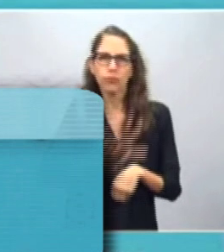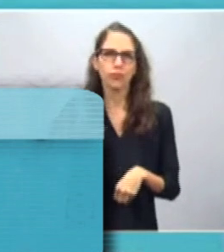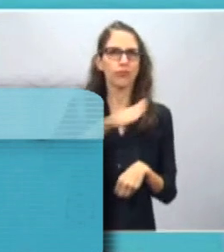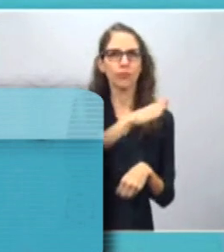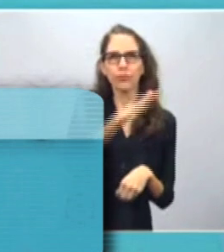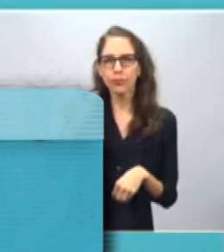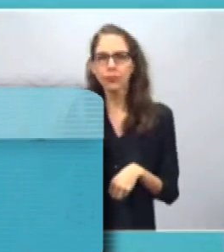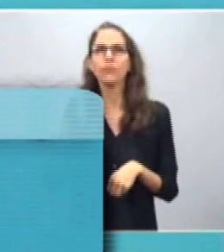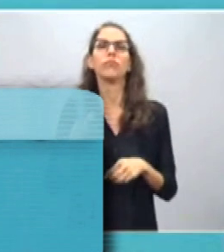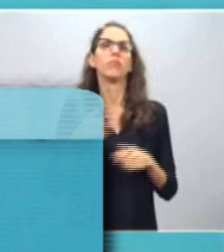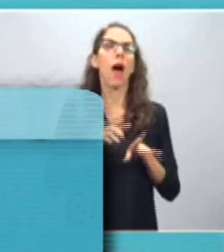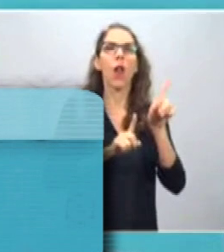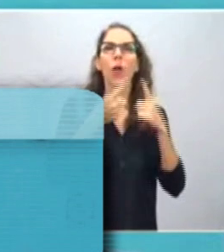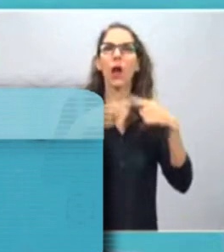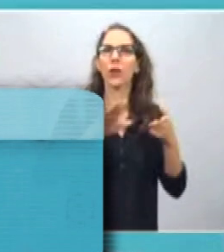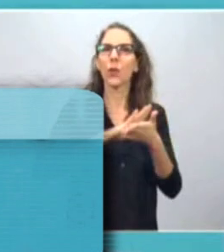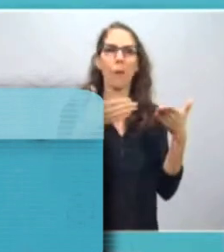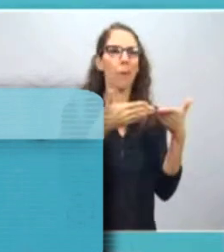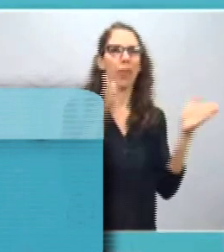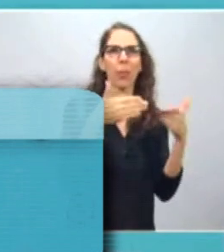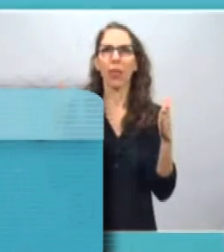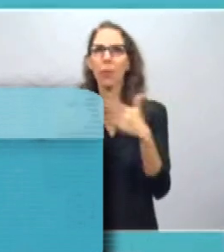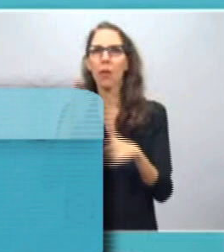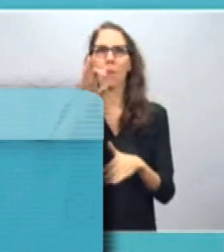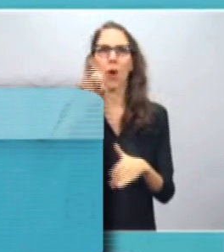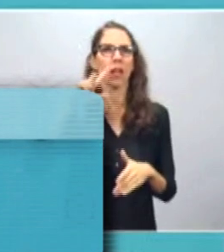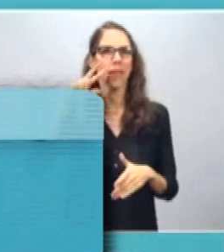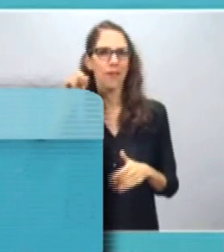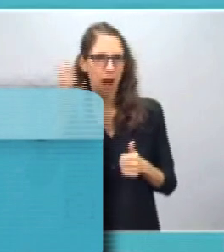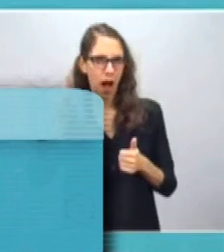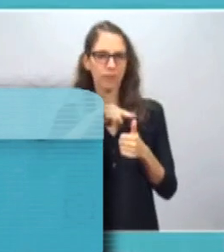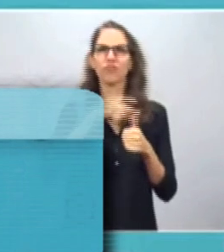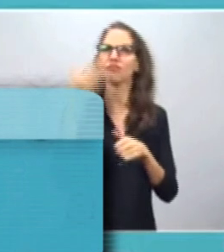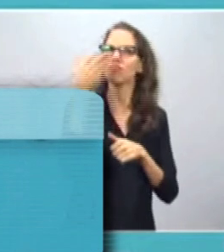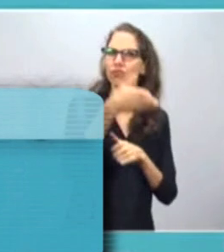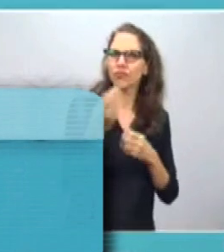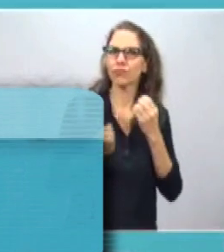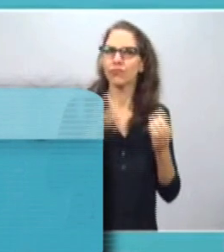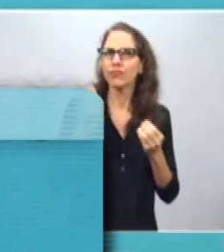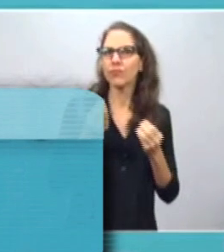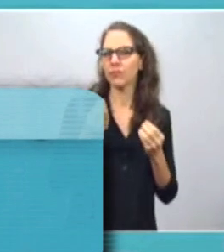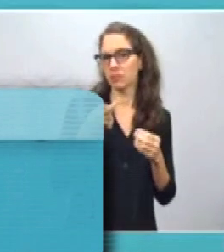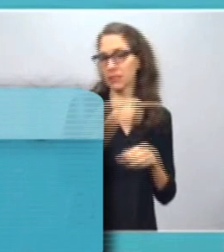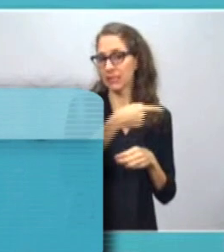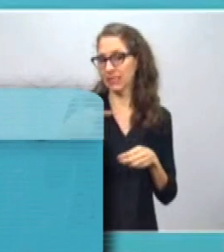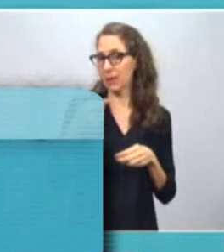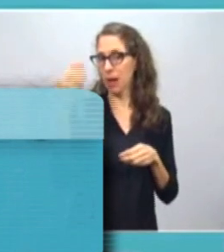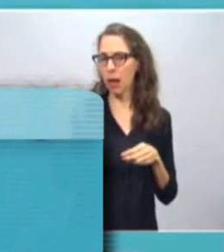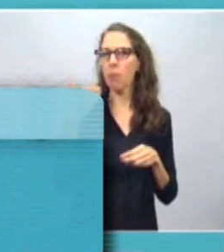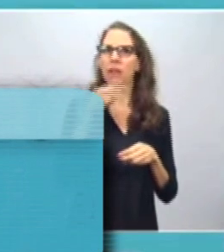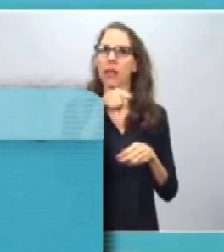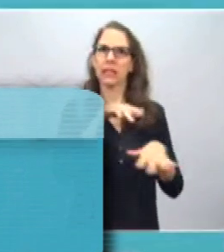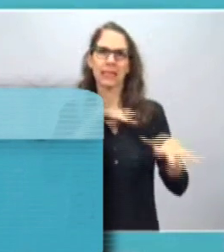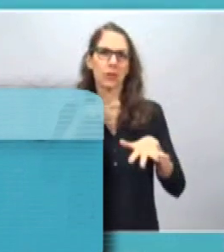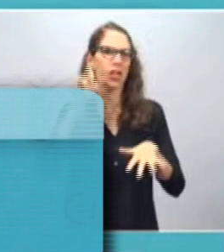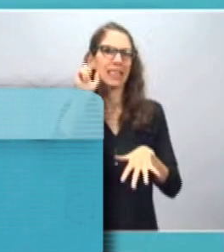haciendo varias inauguraciones en Bolívar, en un marco en donde hubo una semana con un fuerte faltante de